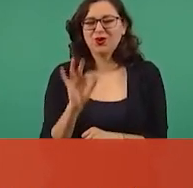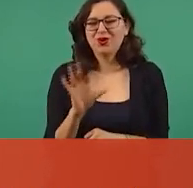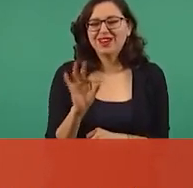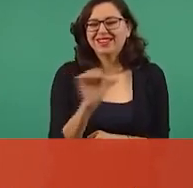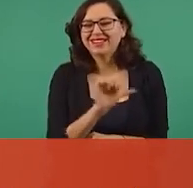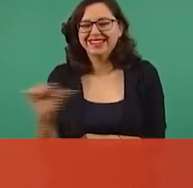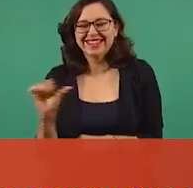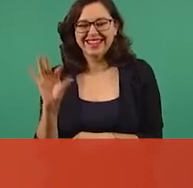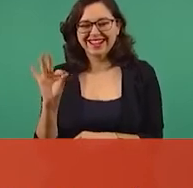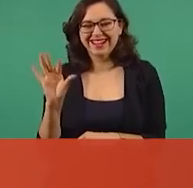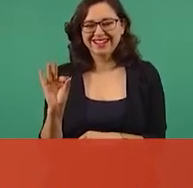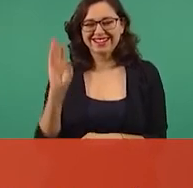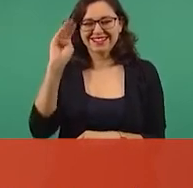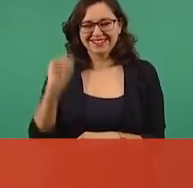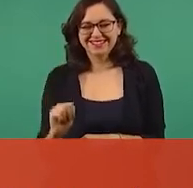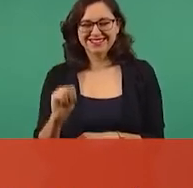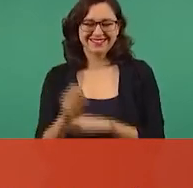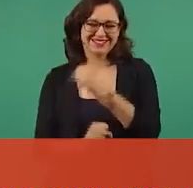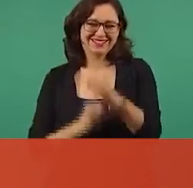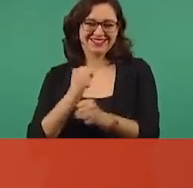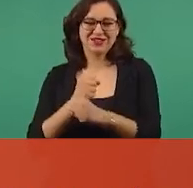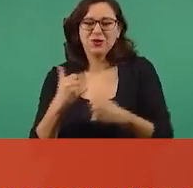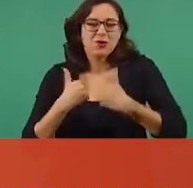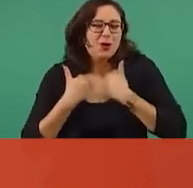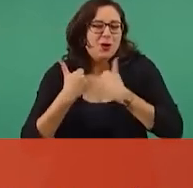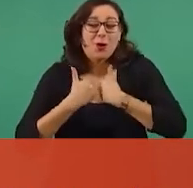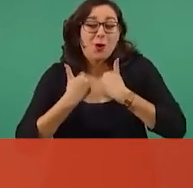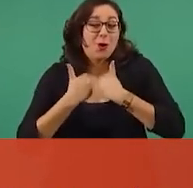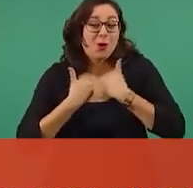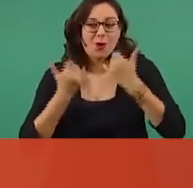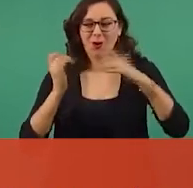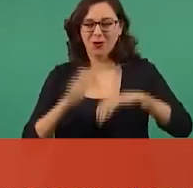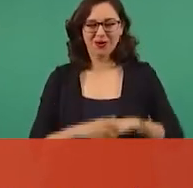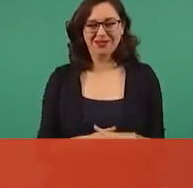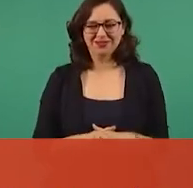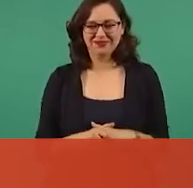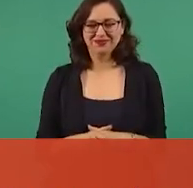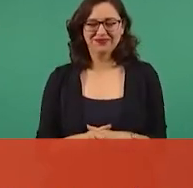40 a 49 y se pueden mover.